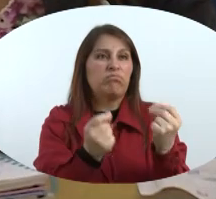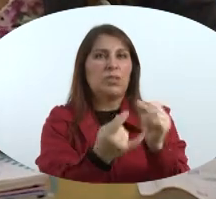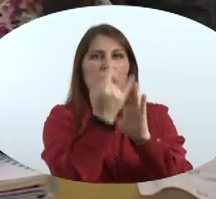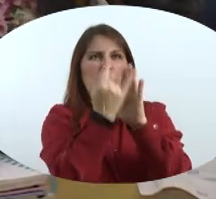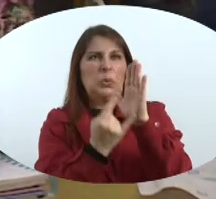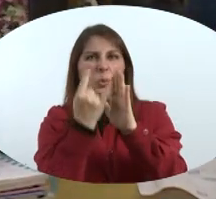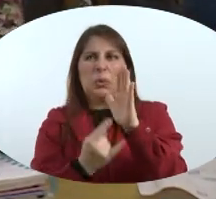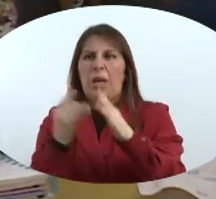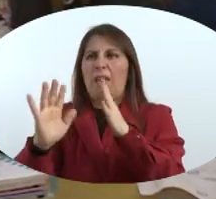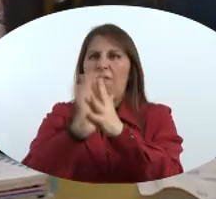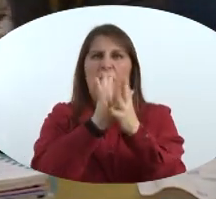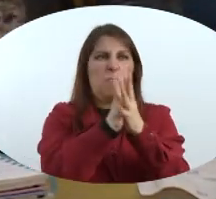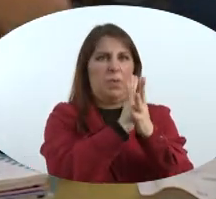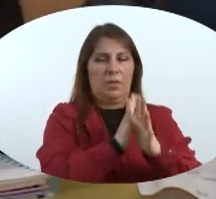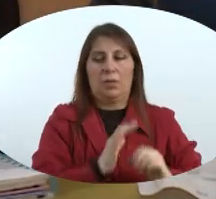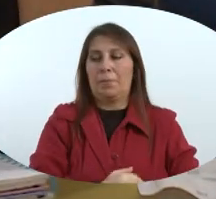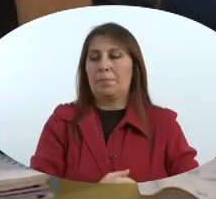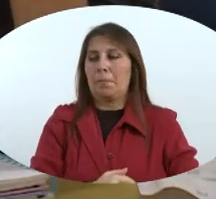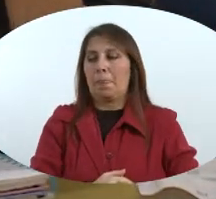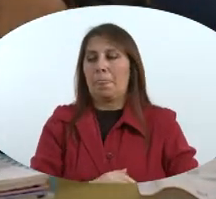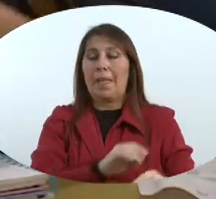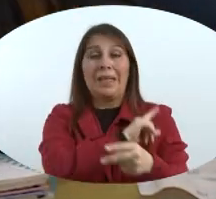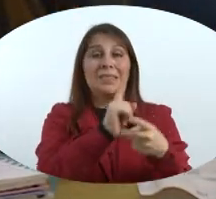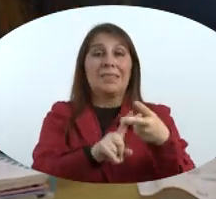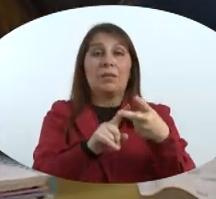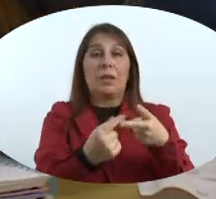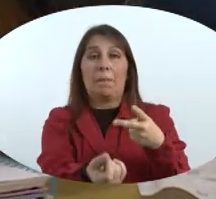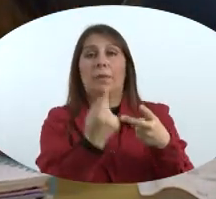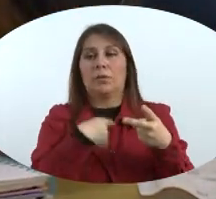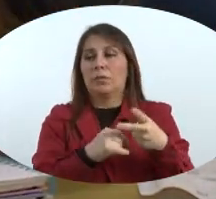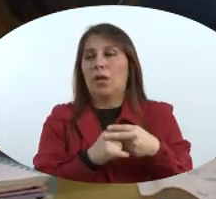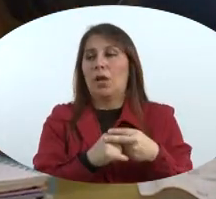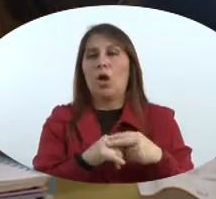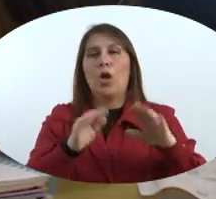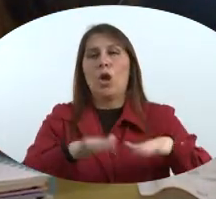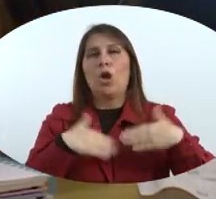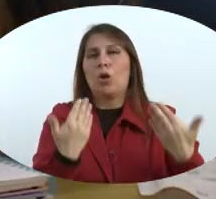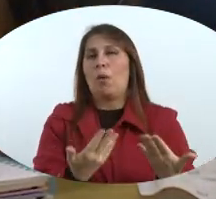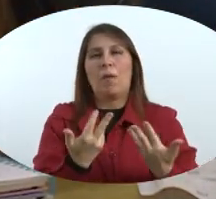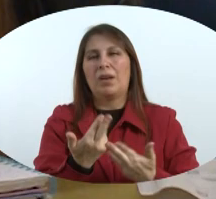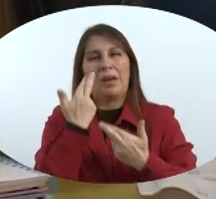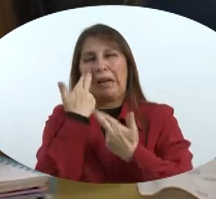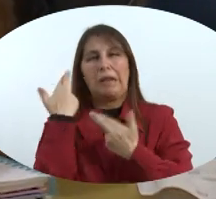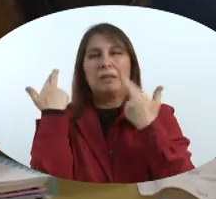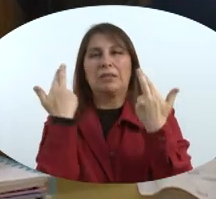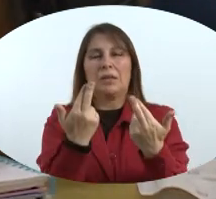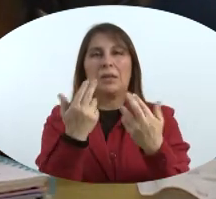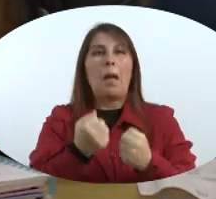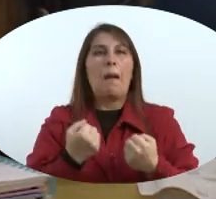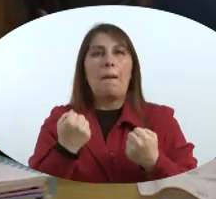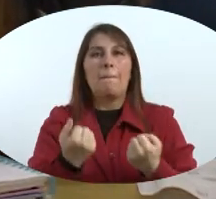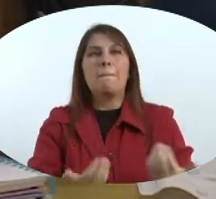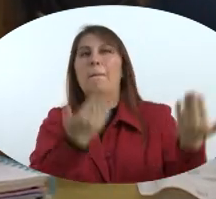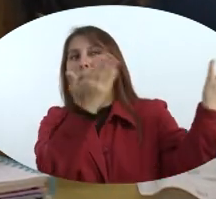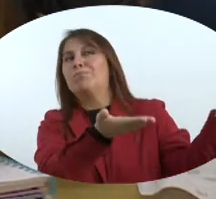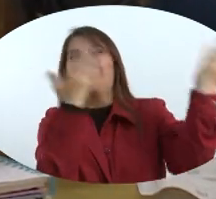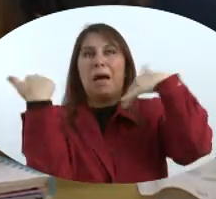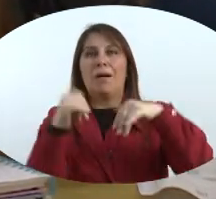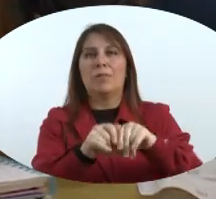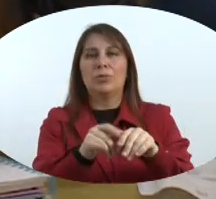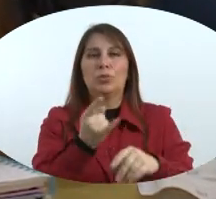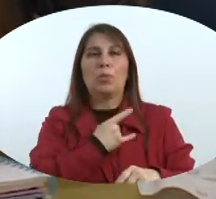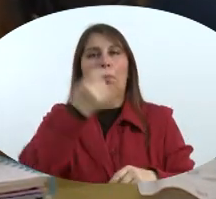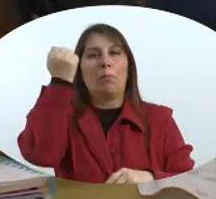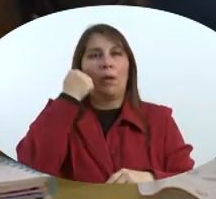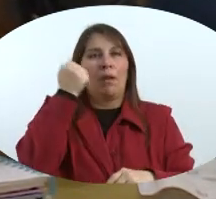mente bueno respecto a la segunda pregunta de cómo enfrentar la ilegitimidad que tiene la plataforma vamos su pene desde esta